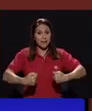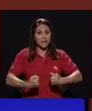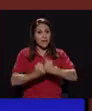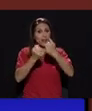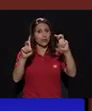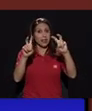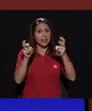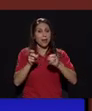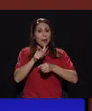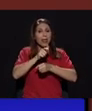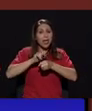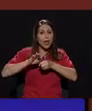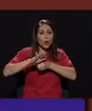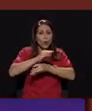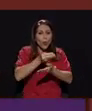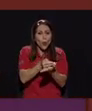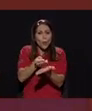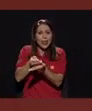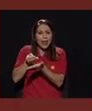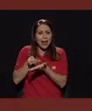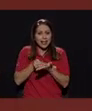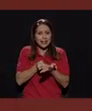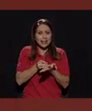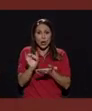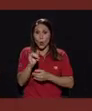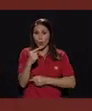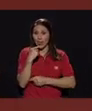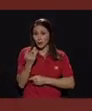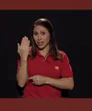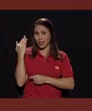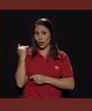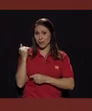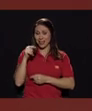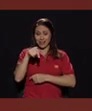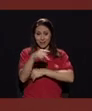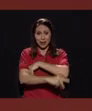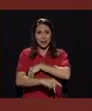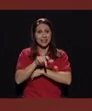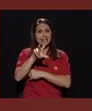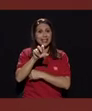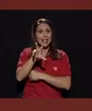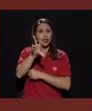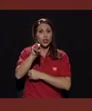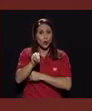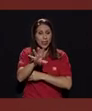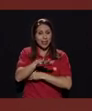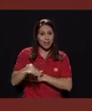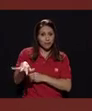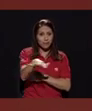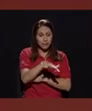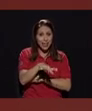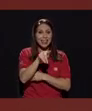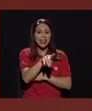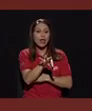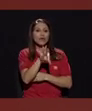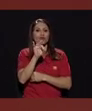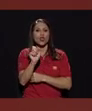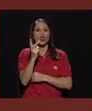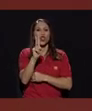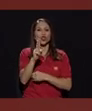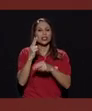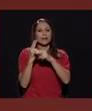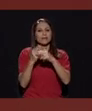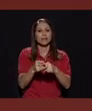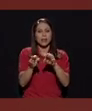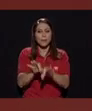tenemos en materia de humedales. Pues como les dijimos anteriormente, en el país hay 350 humedales, de los cuales 12 son declarados de